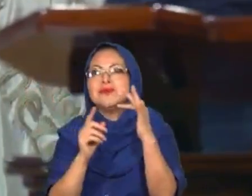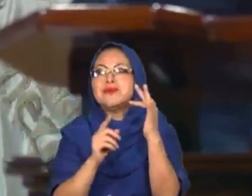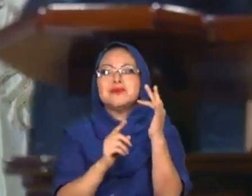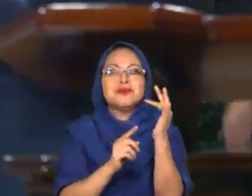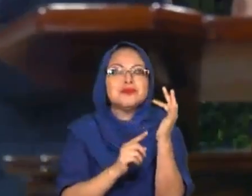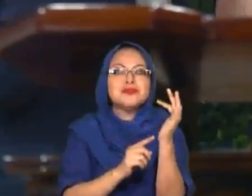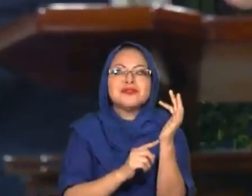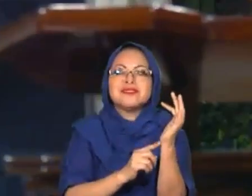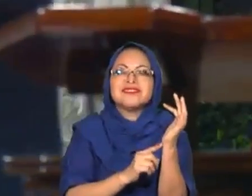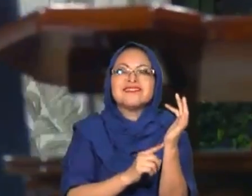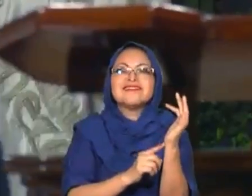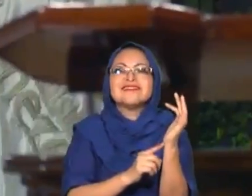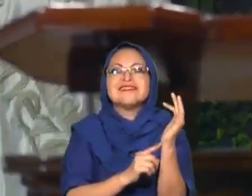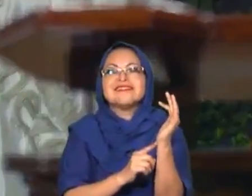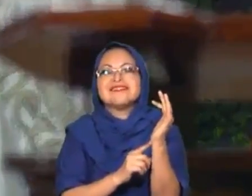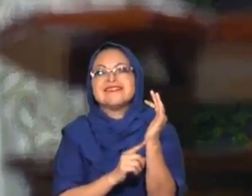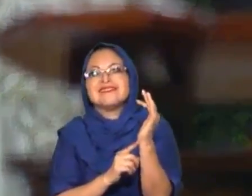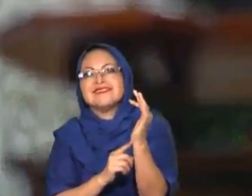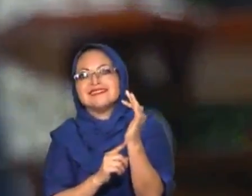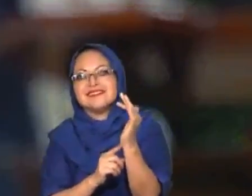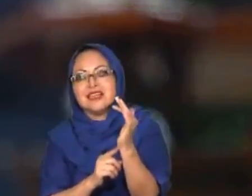Jesús. Dile, Cristo, yo te amo.